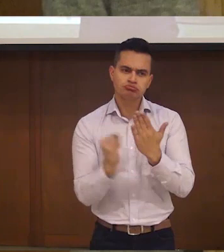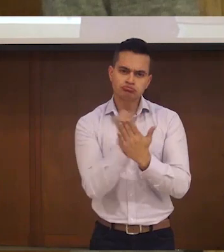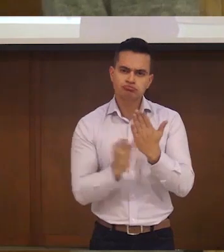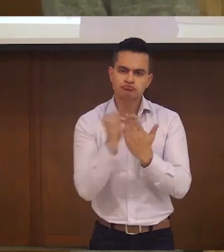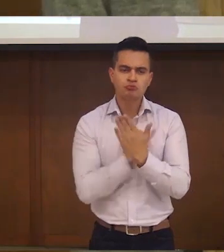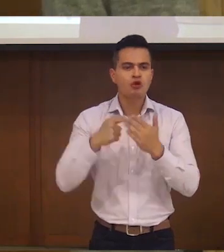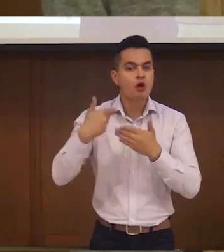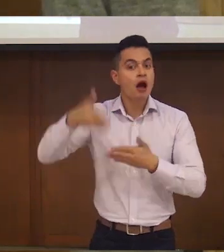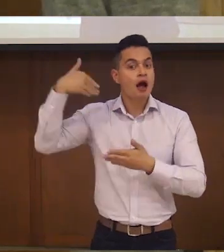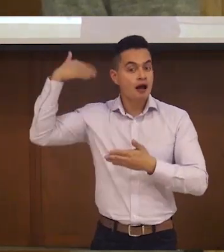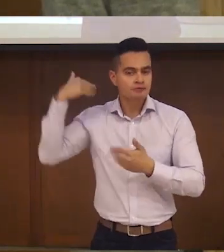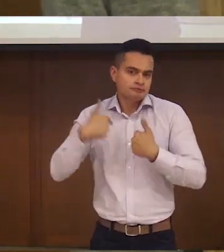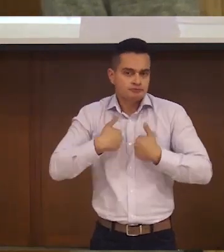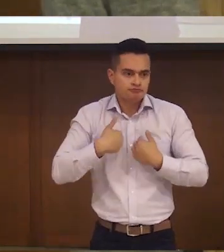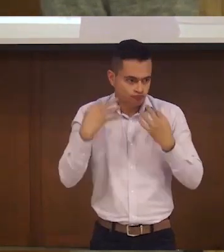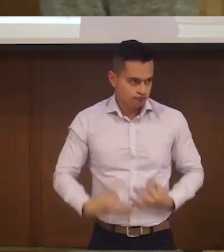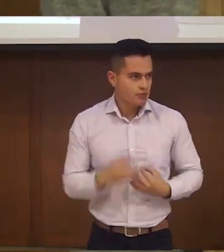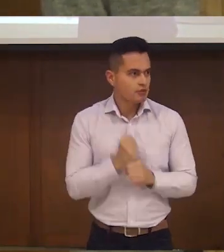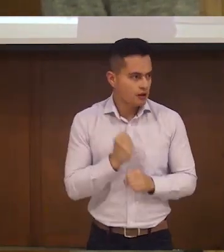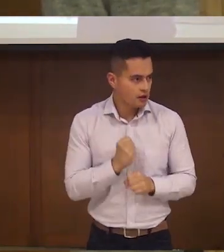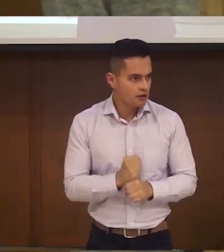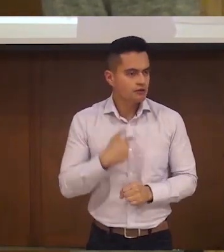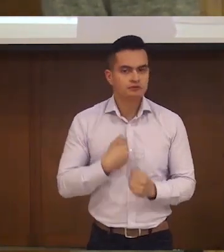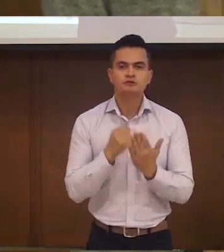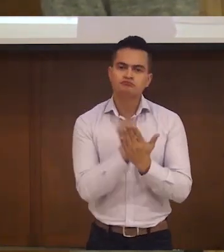exclusivamente, ese es mi oficio,